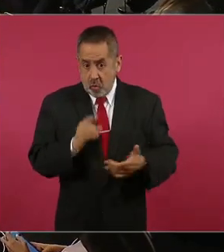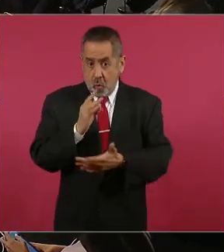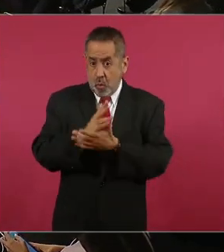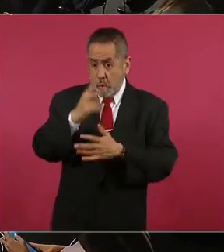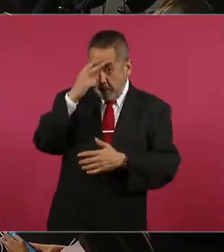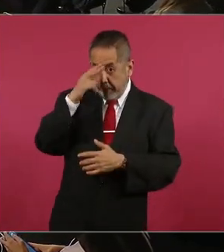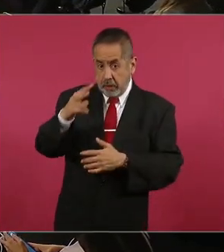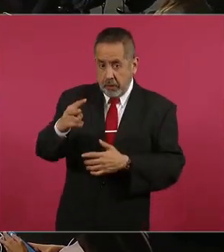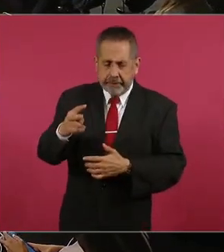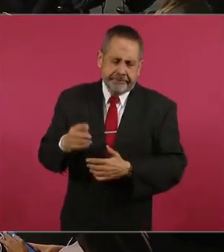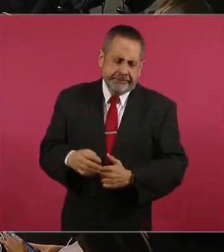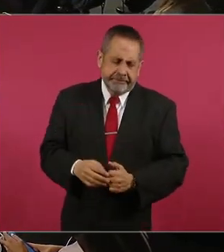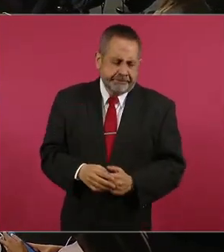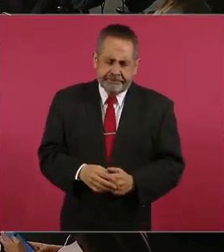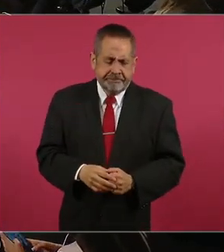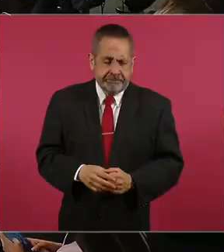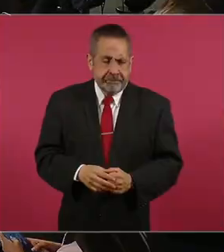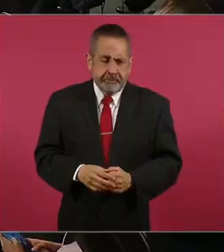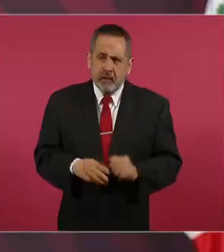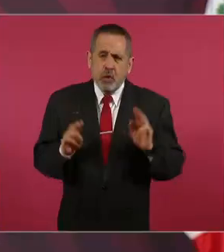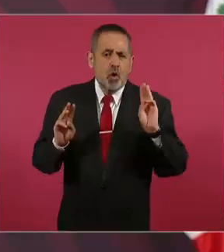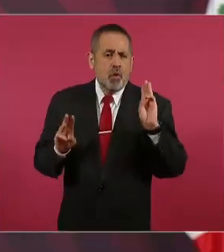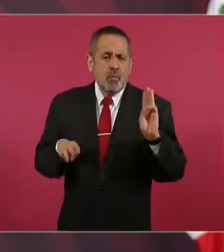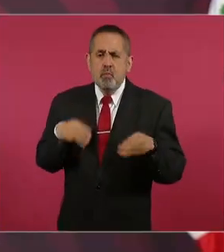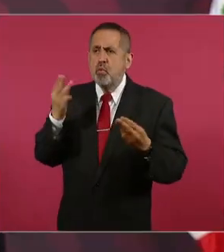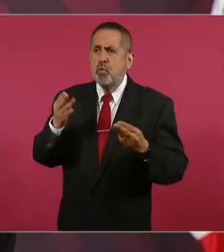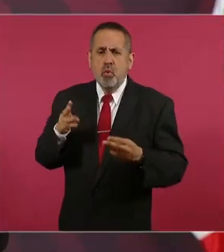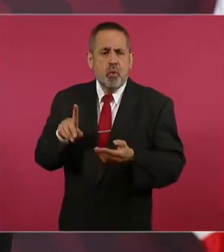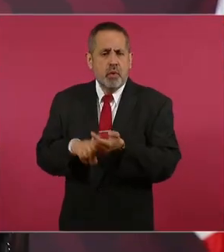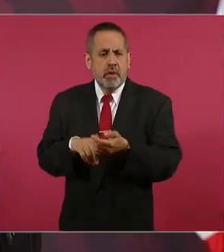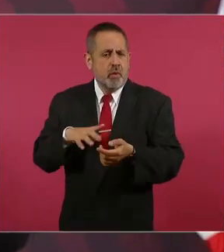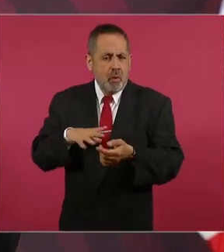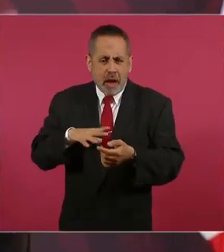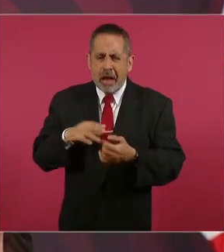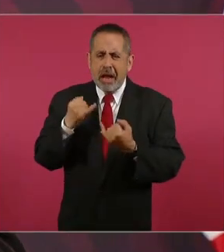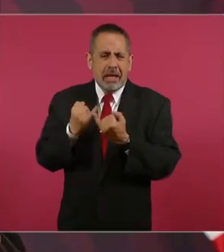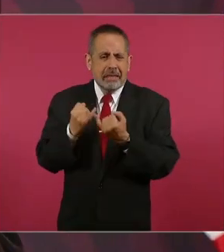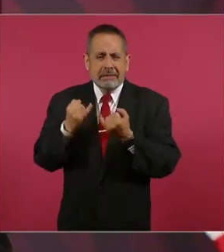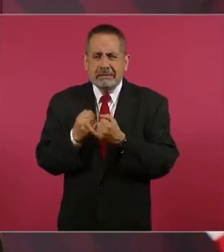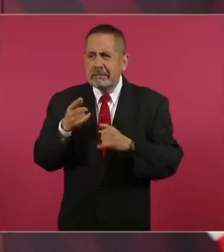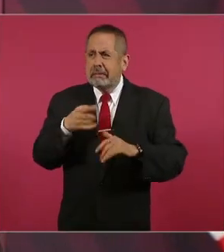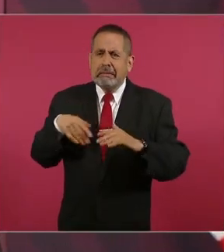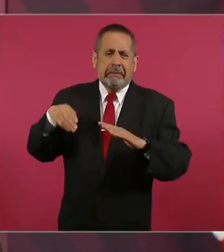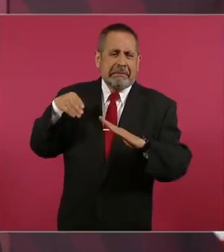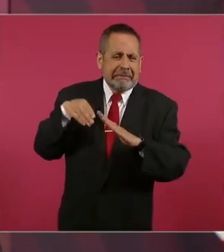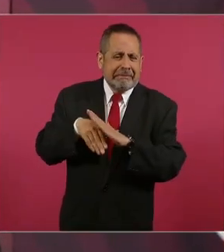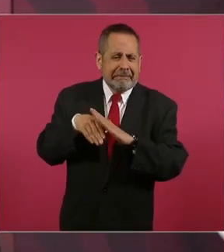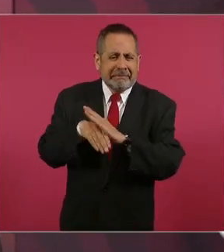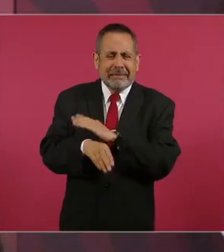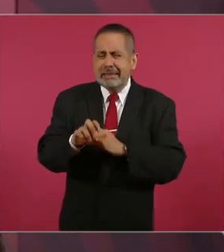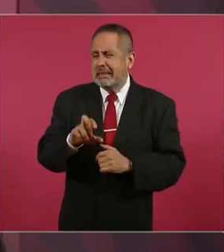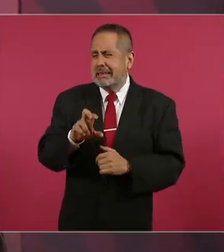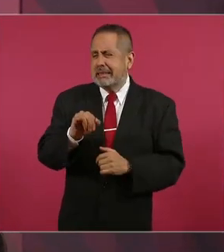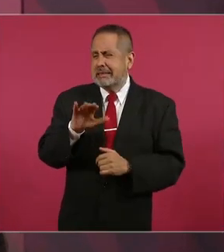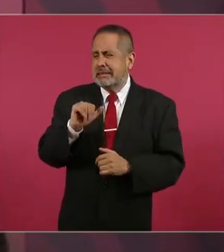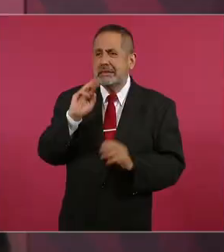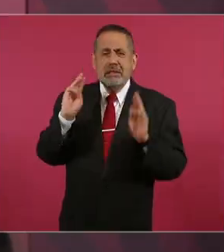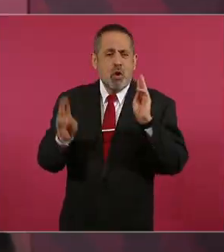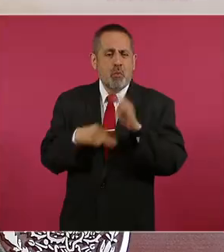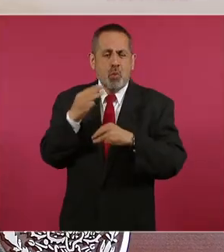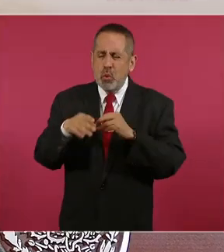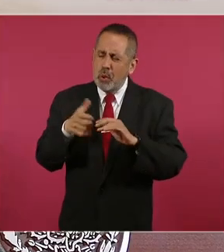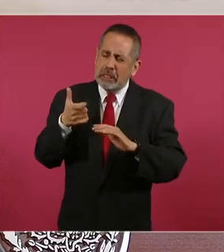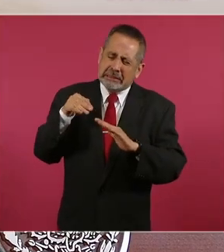México, es un asunto mundial, es parte de la crisis, de la decadencia que se está viviendo en el